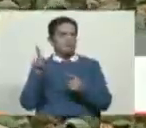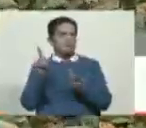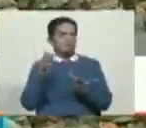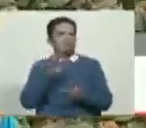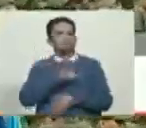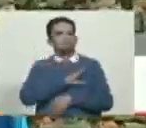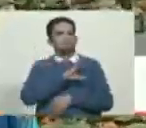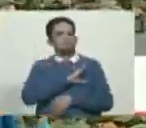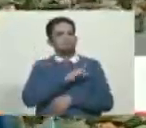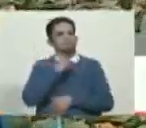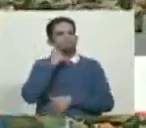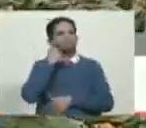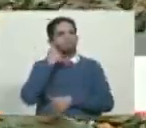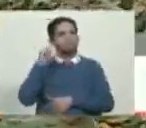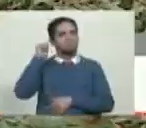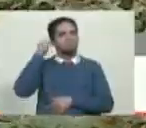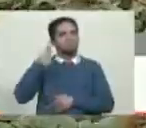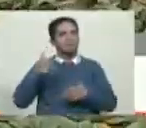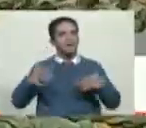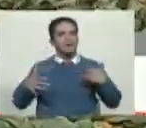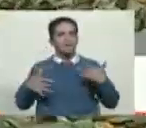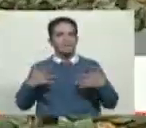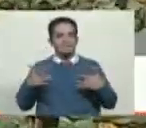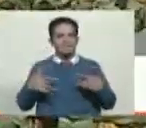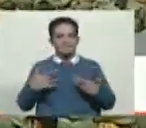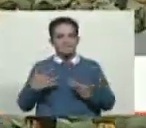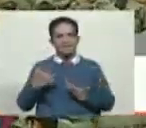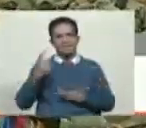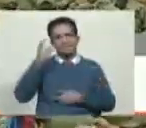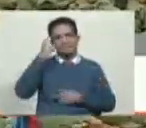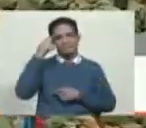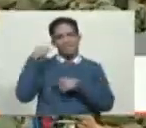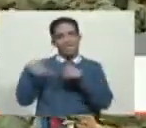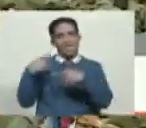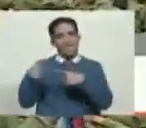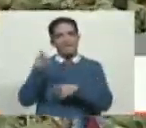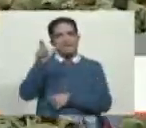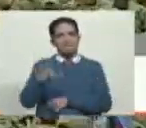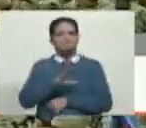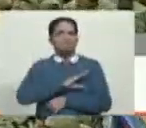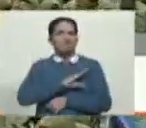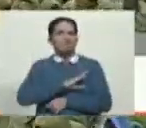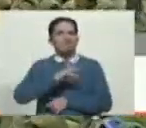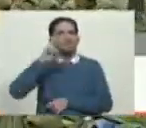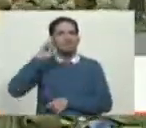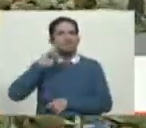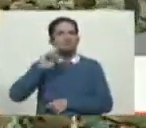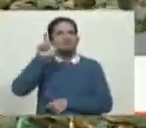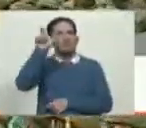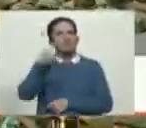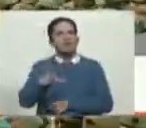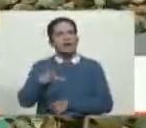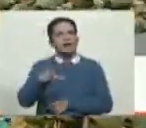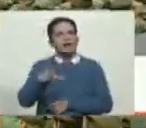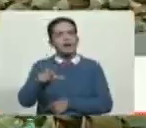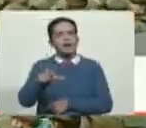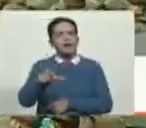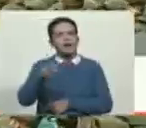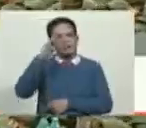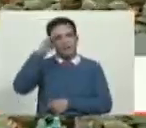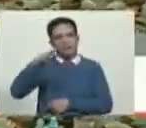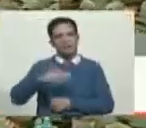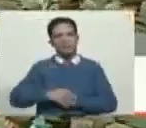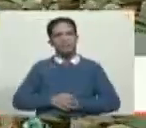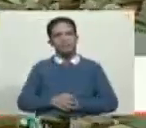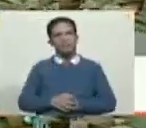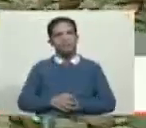de lo que es la actividad cotidiana y diaria del soldado de la República Bolivariana de Venezuela. Se